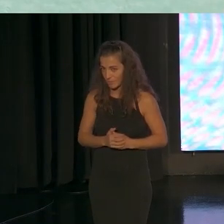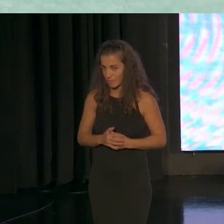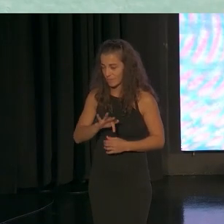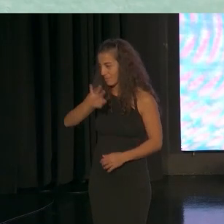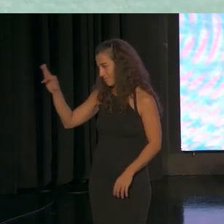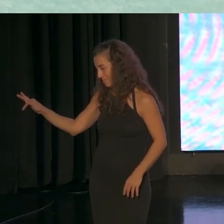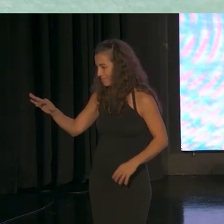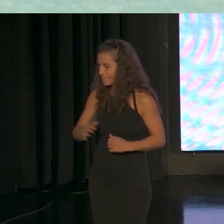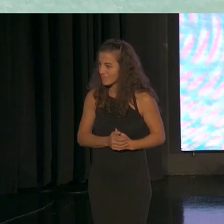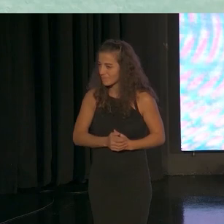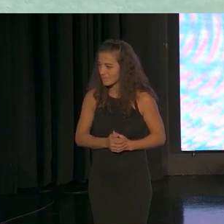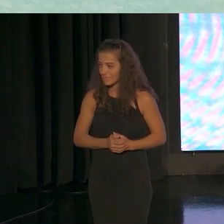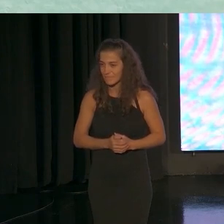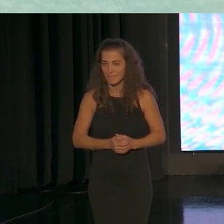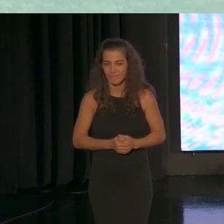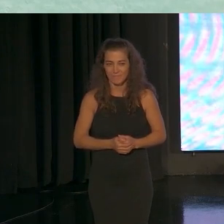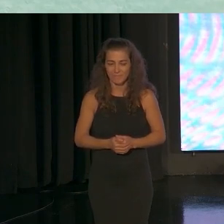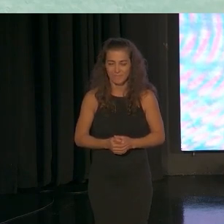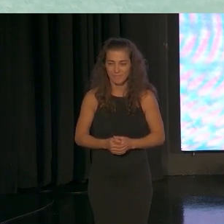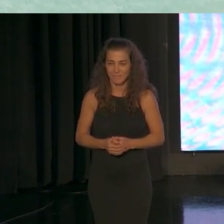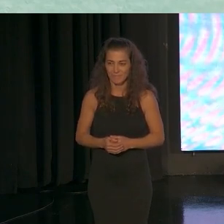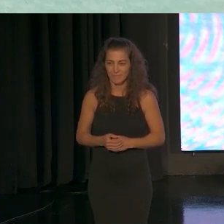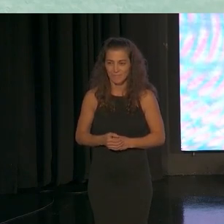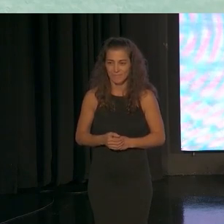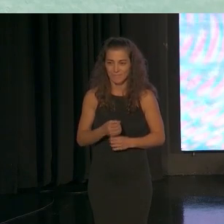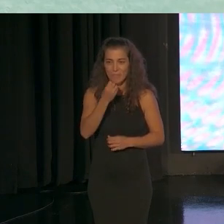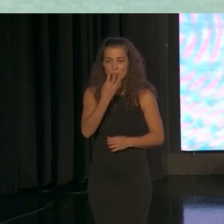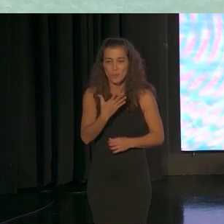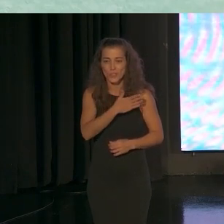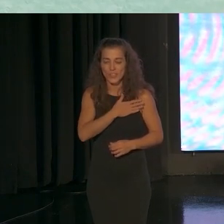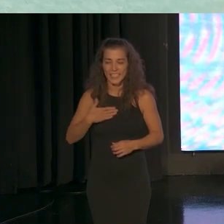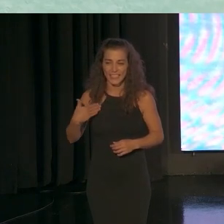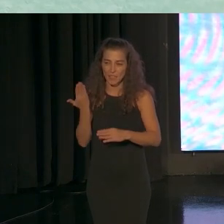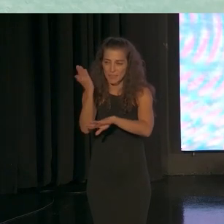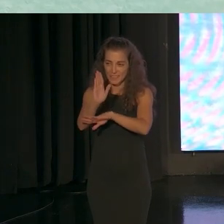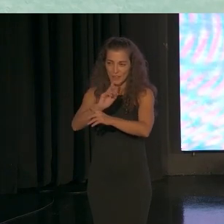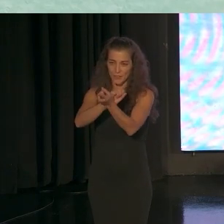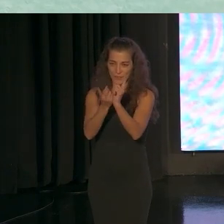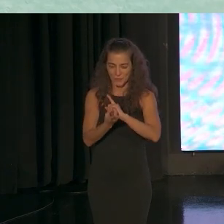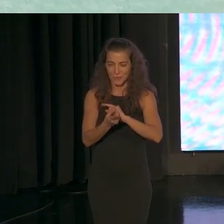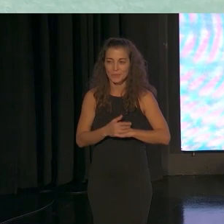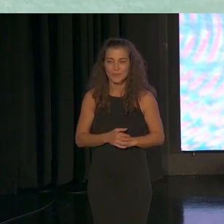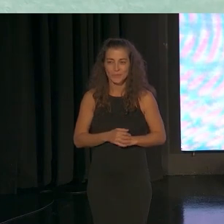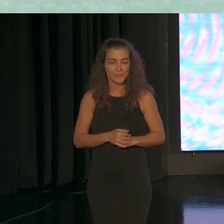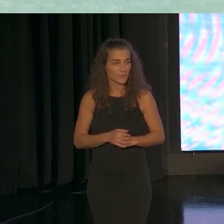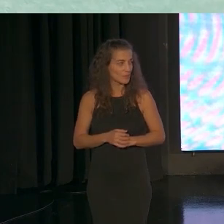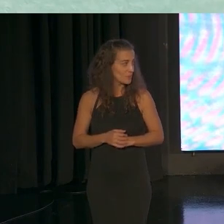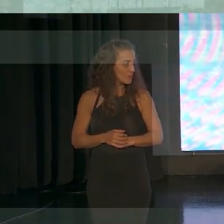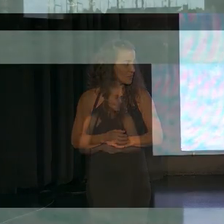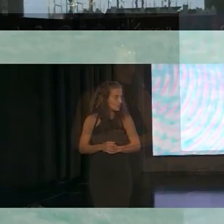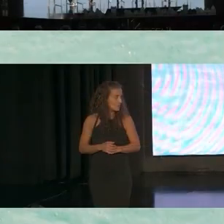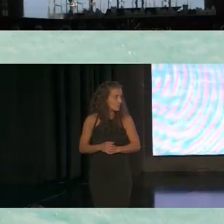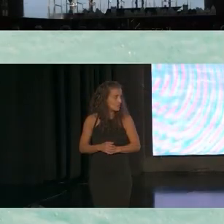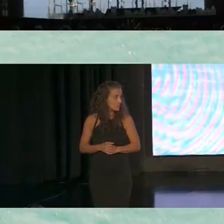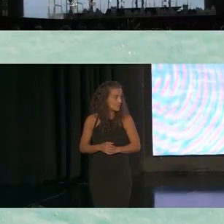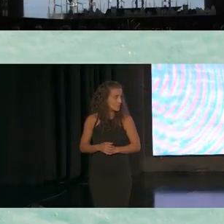palabra bien Bueno quería también la presentación si muy